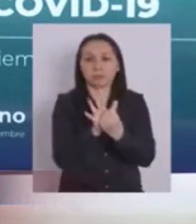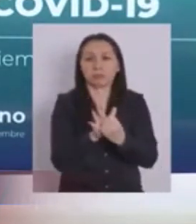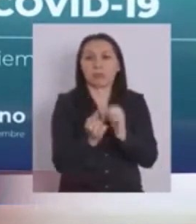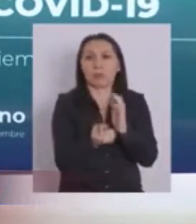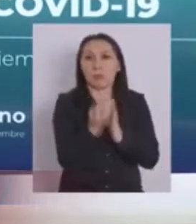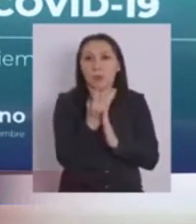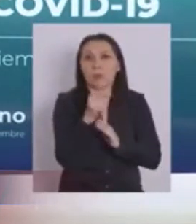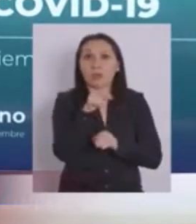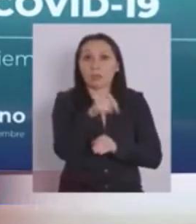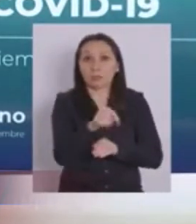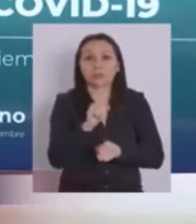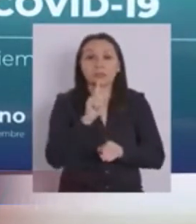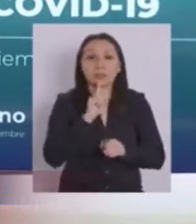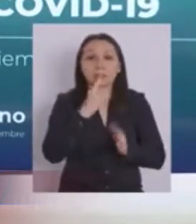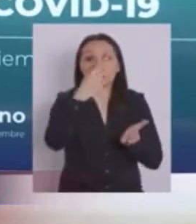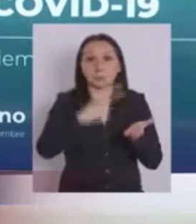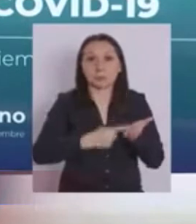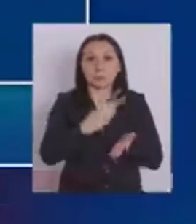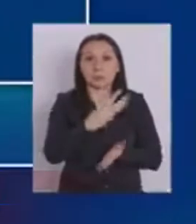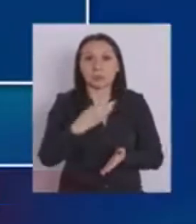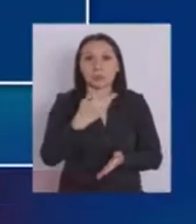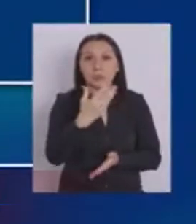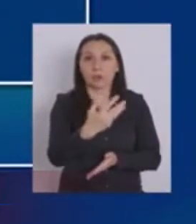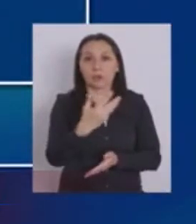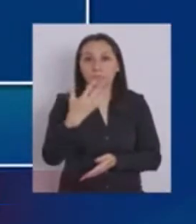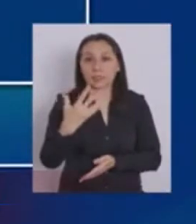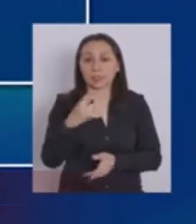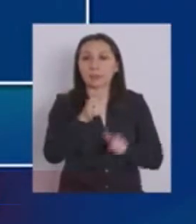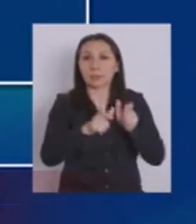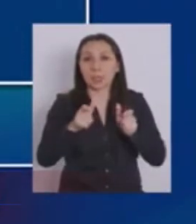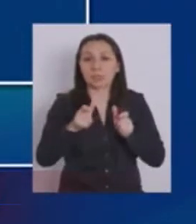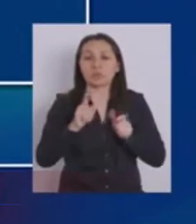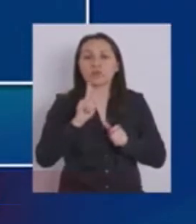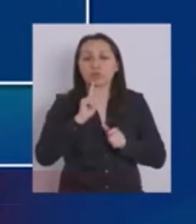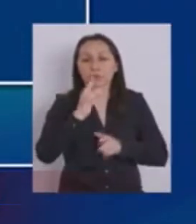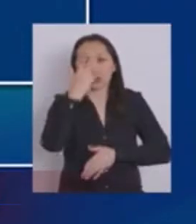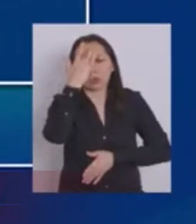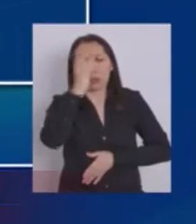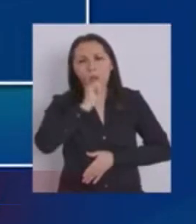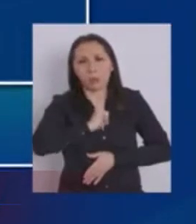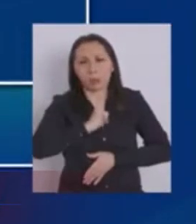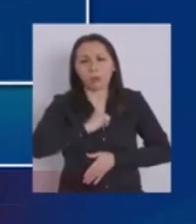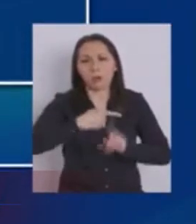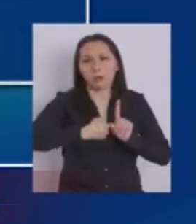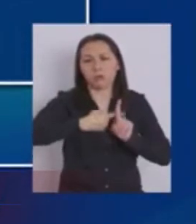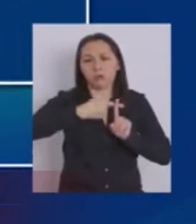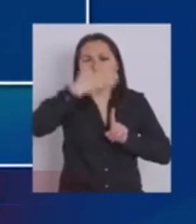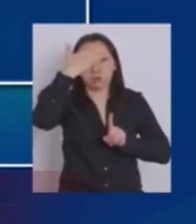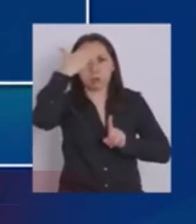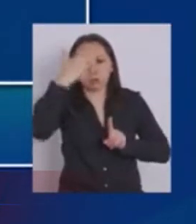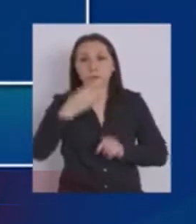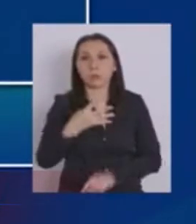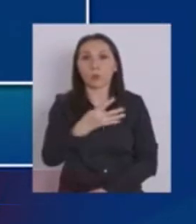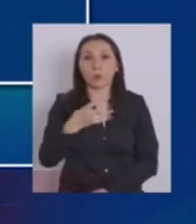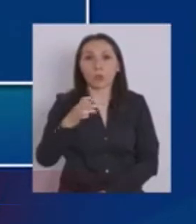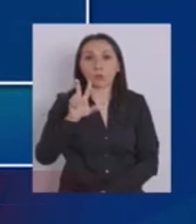de los cuales 1.395 son pacientes sintomáticos y